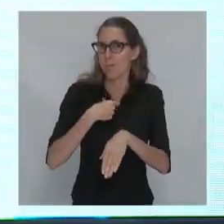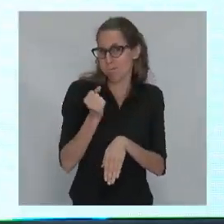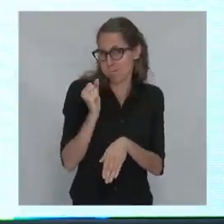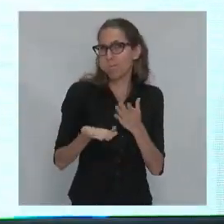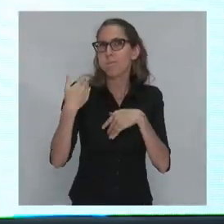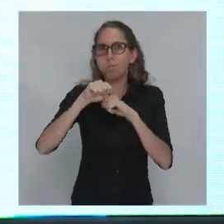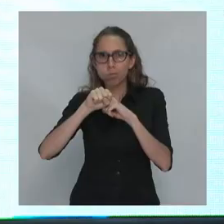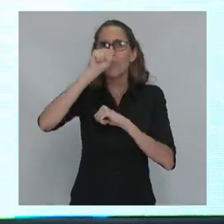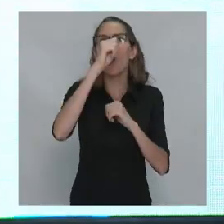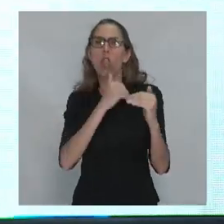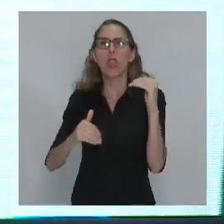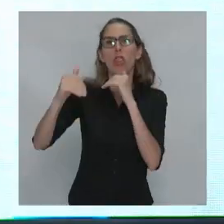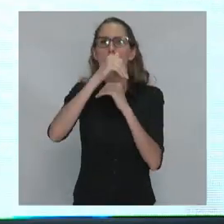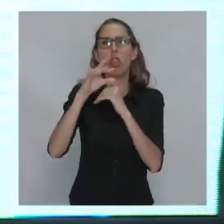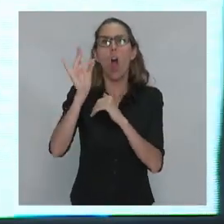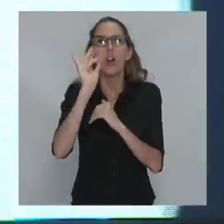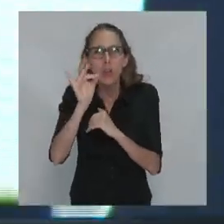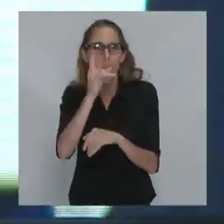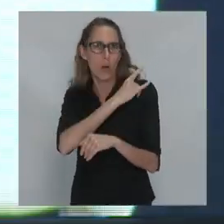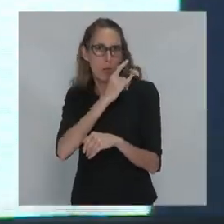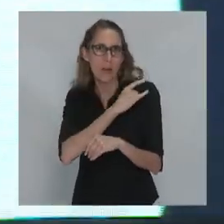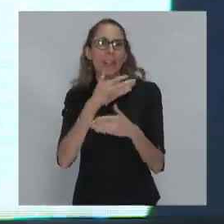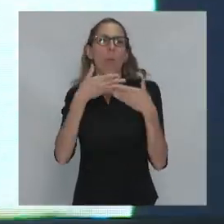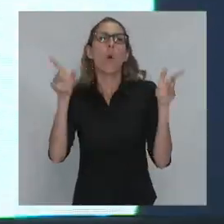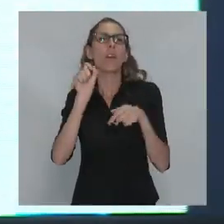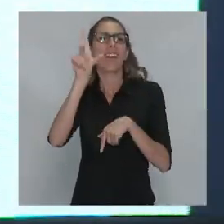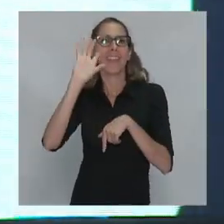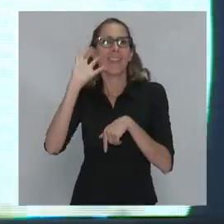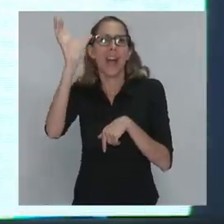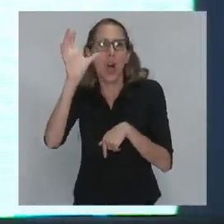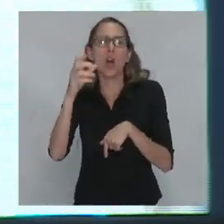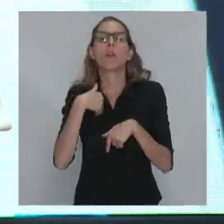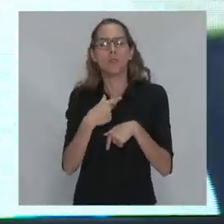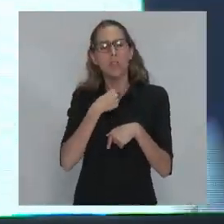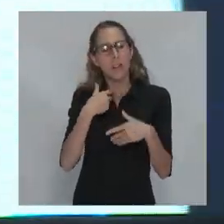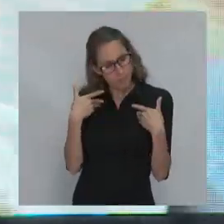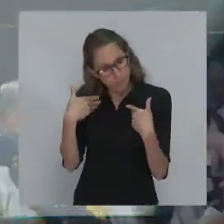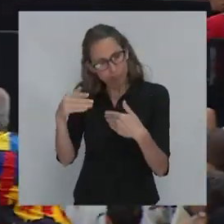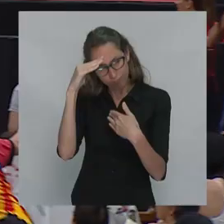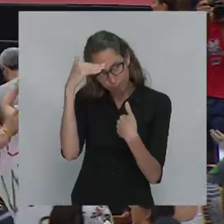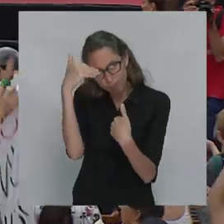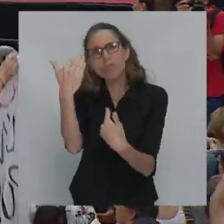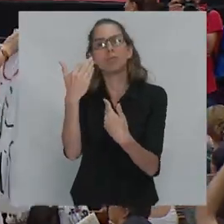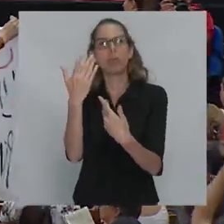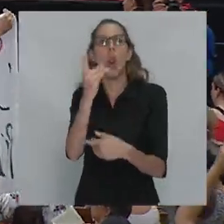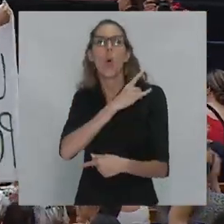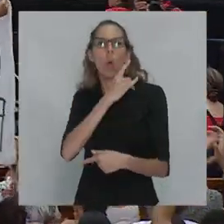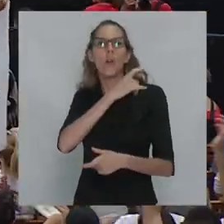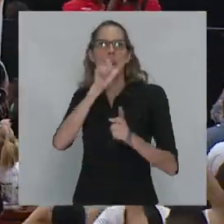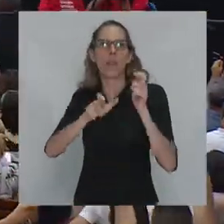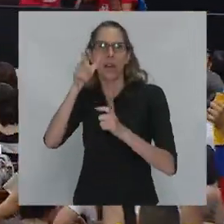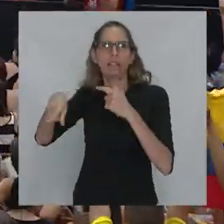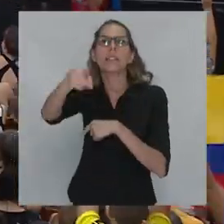un doctorado de una universidad pública colombiana mi solidaridad con los universitarios